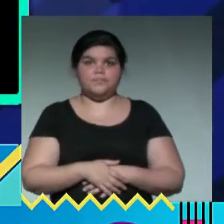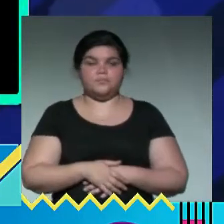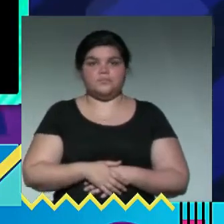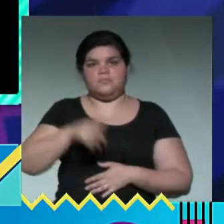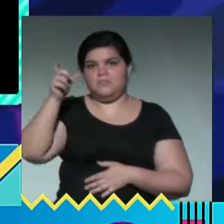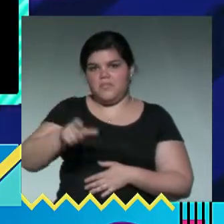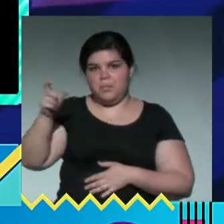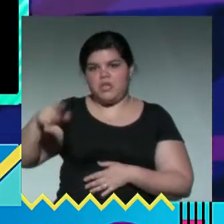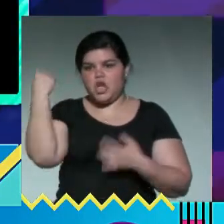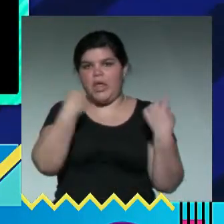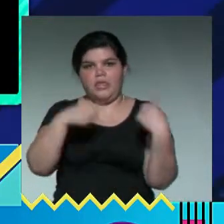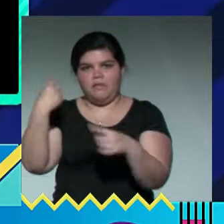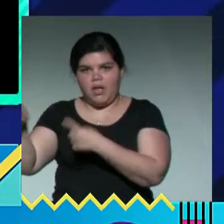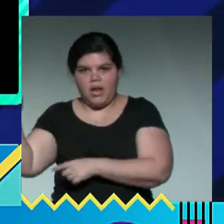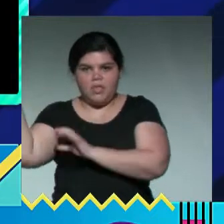protestantes, bueno,